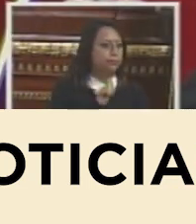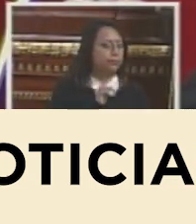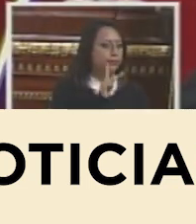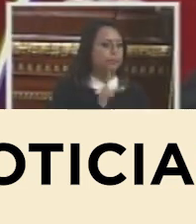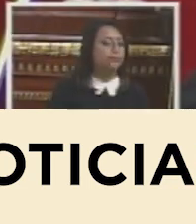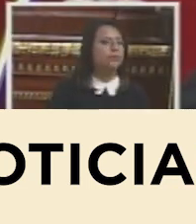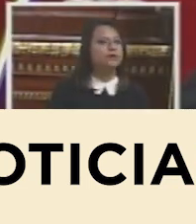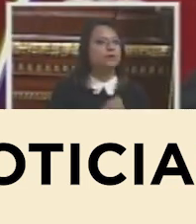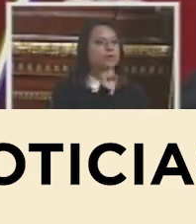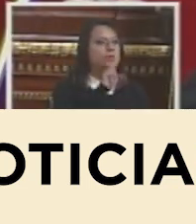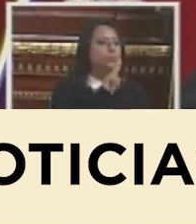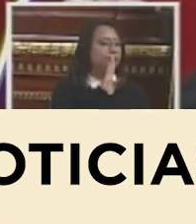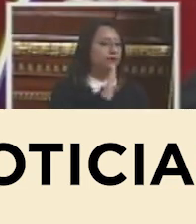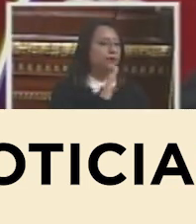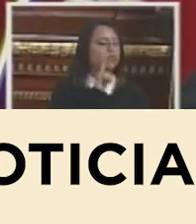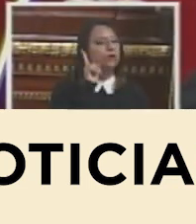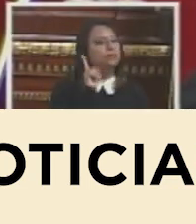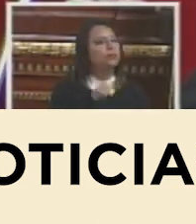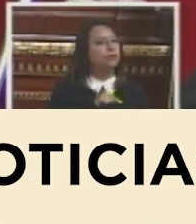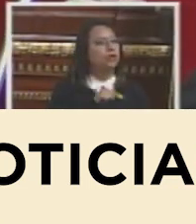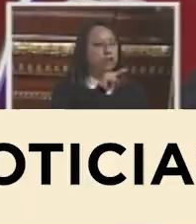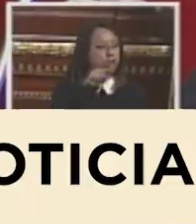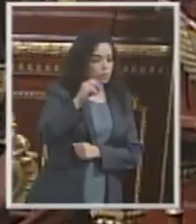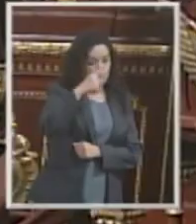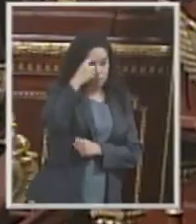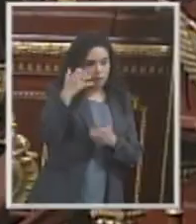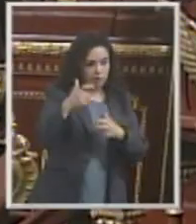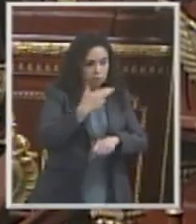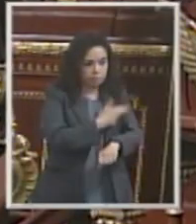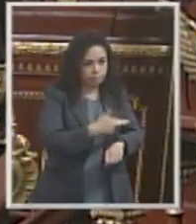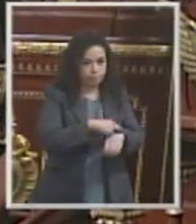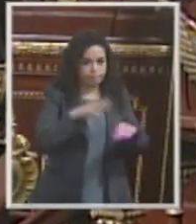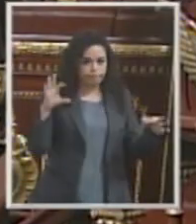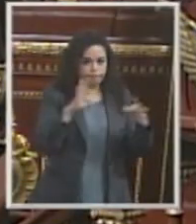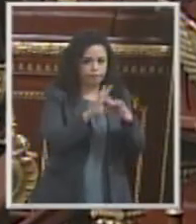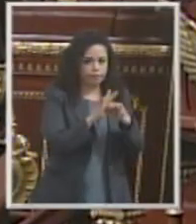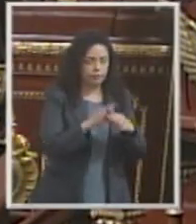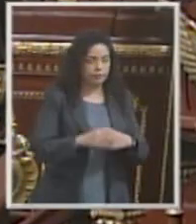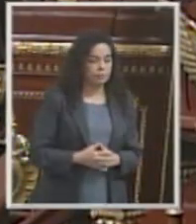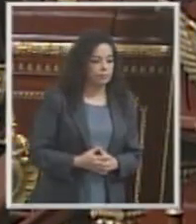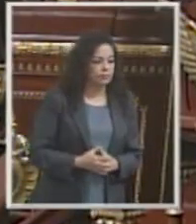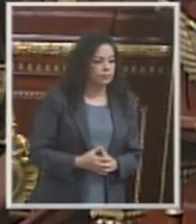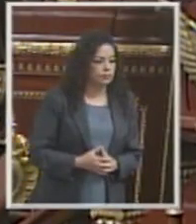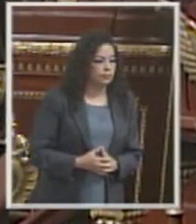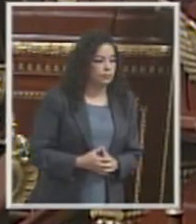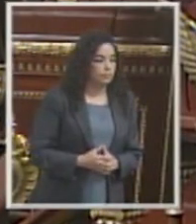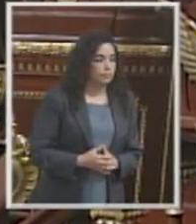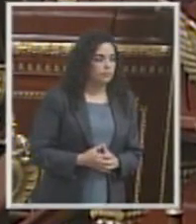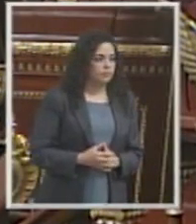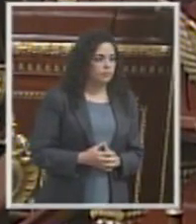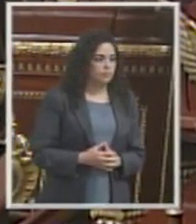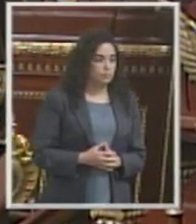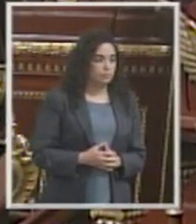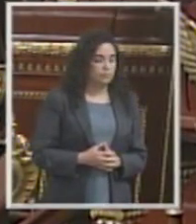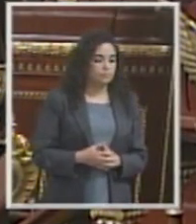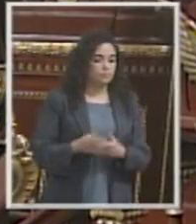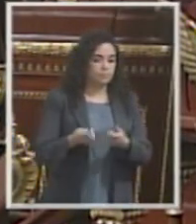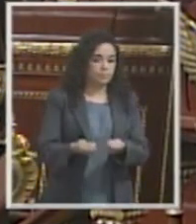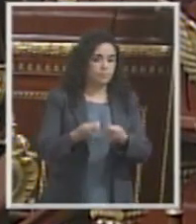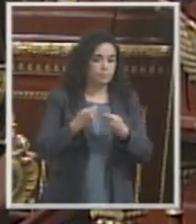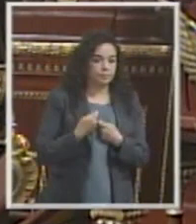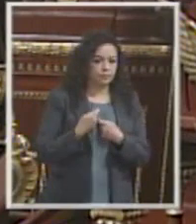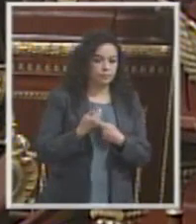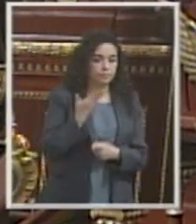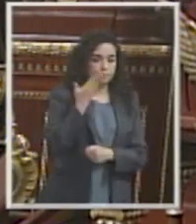sábado siete de enero en la línea tres del metro el exhorto también lo hizo a la fiscalía general de justicia de la ciudad de México